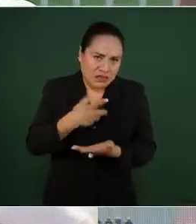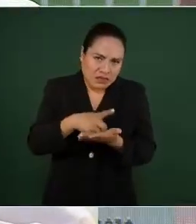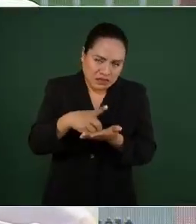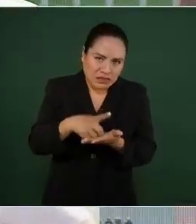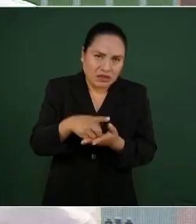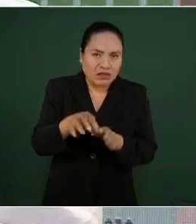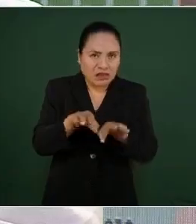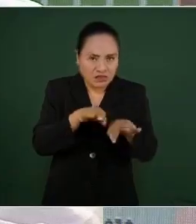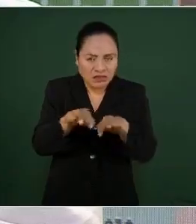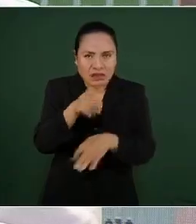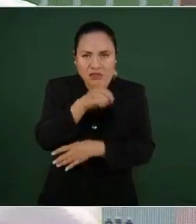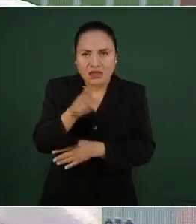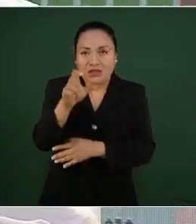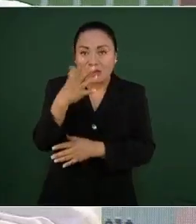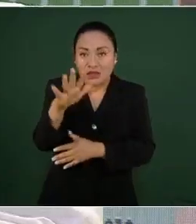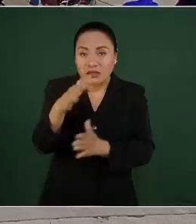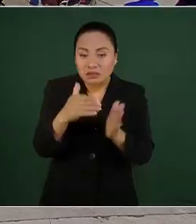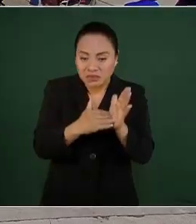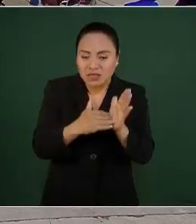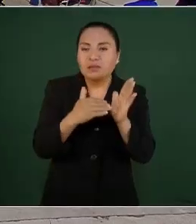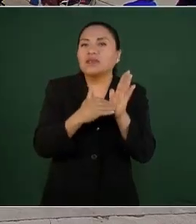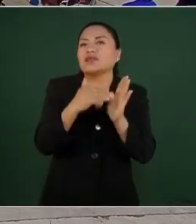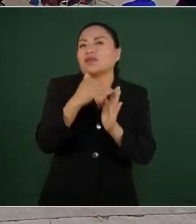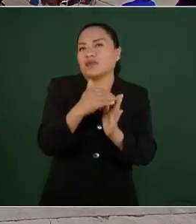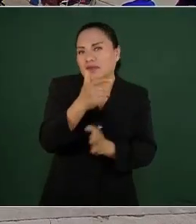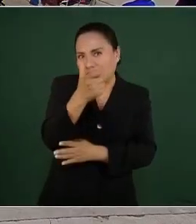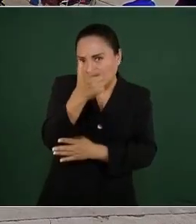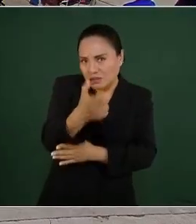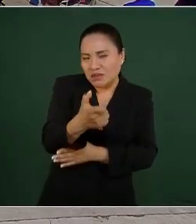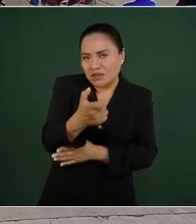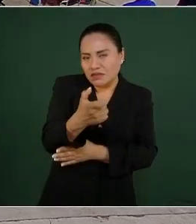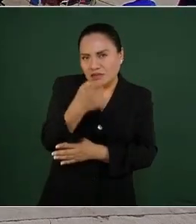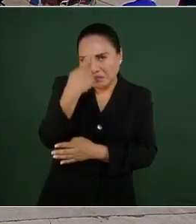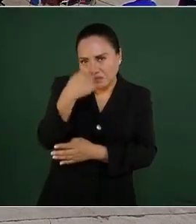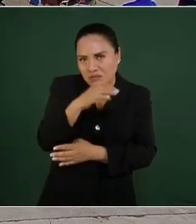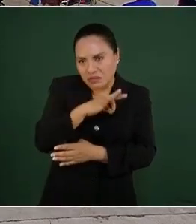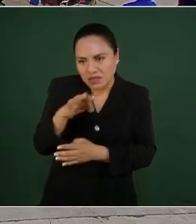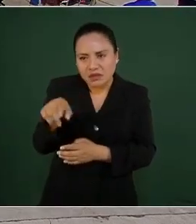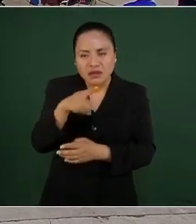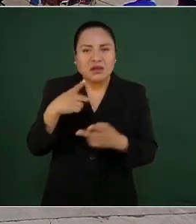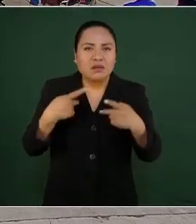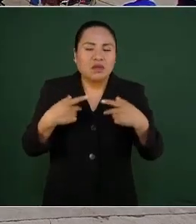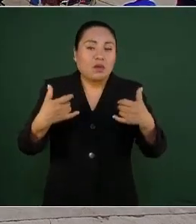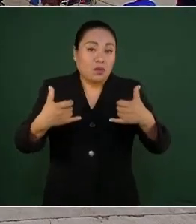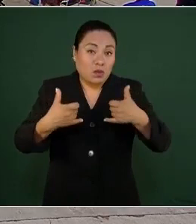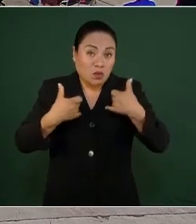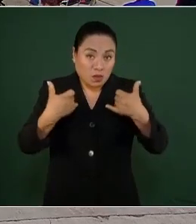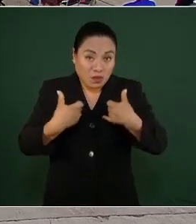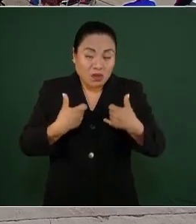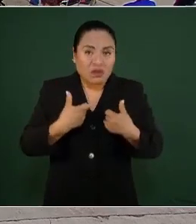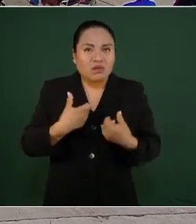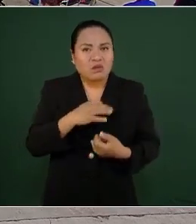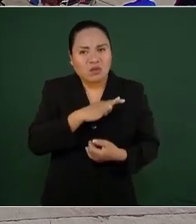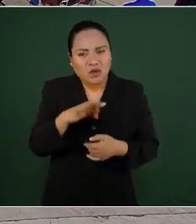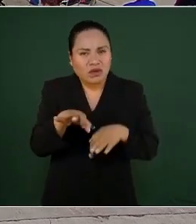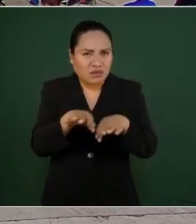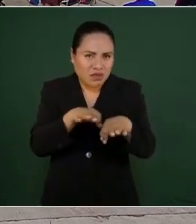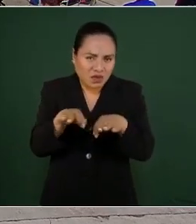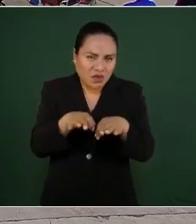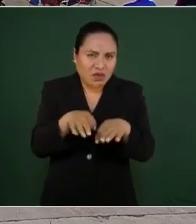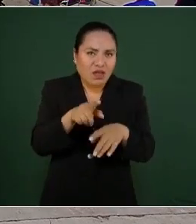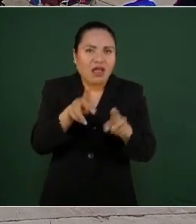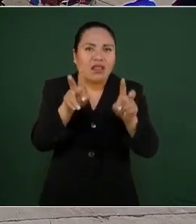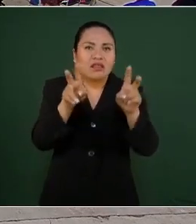110 mil millones de pesos para darle trabajo a los jóvenes en el programa